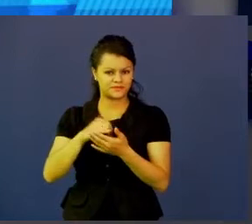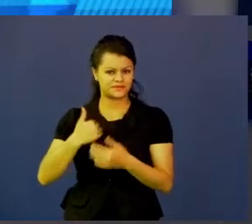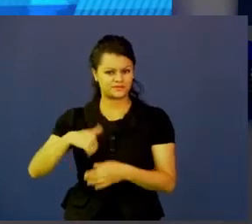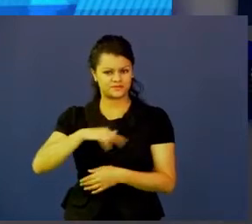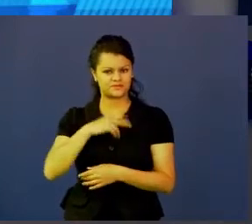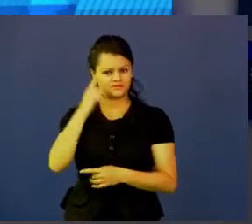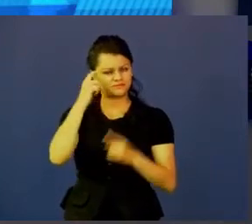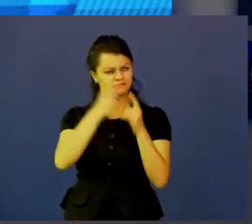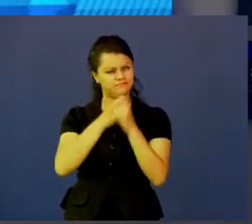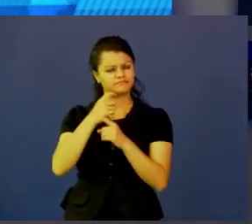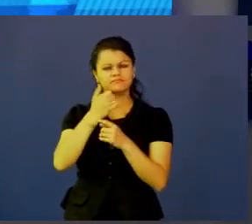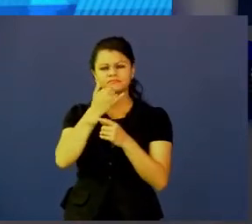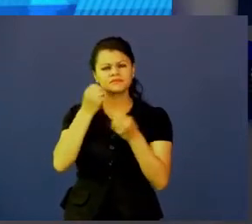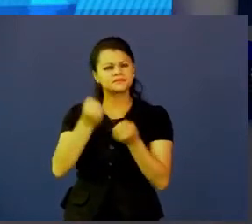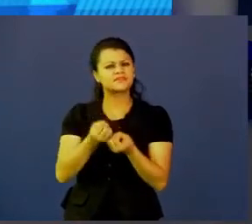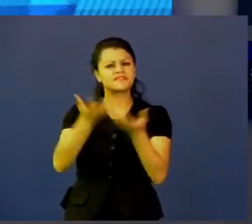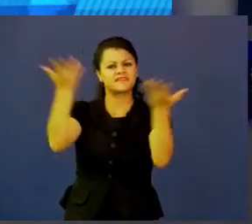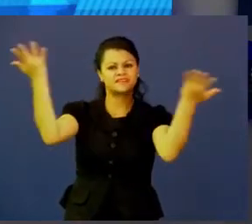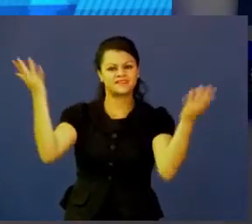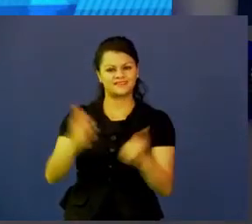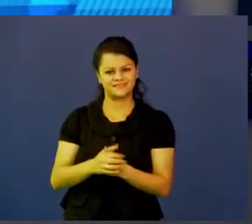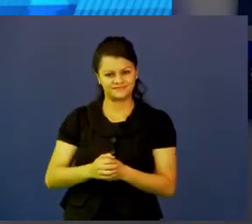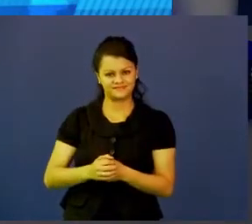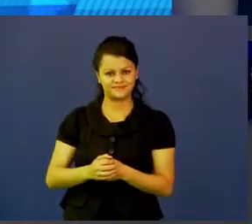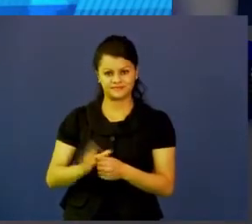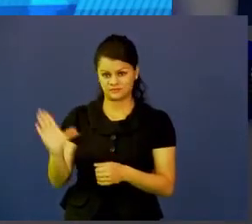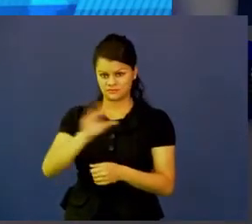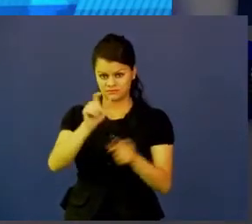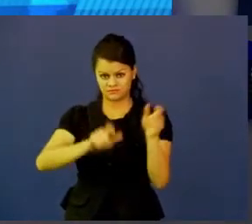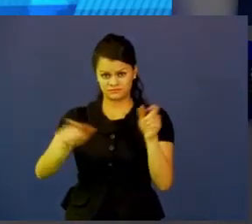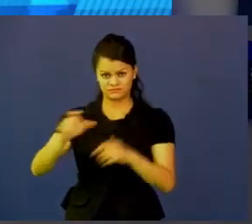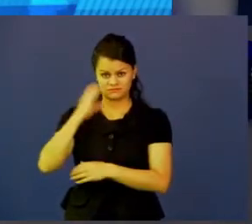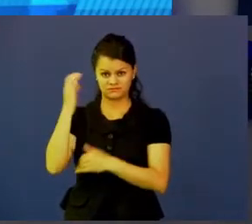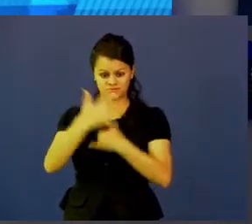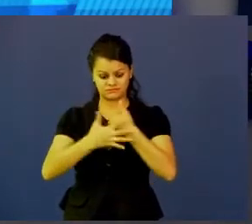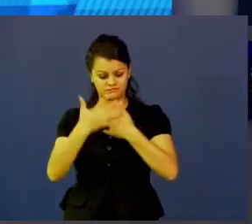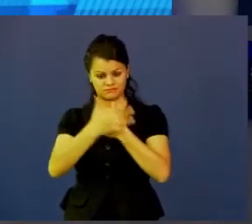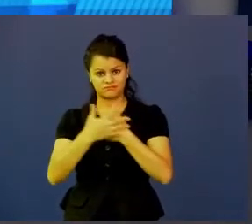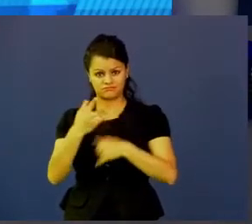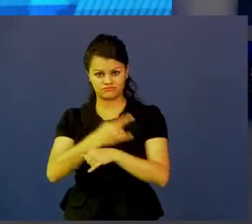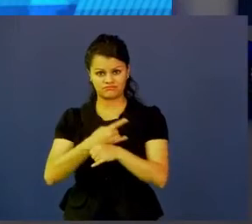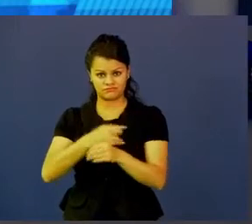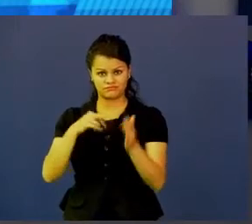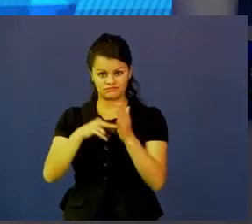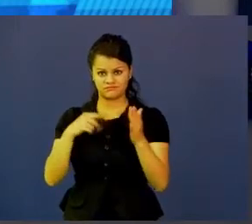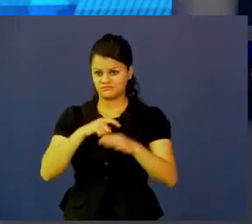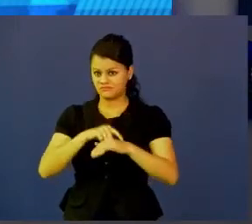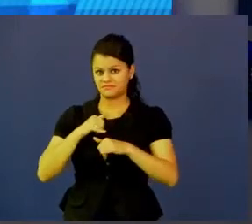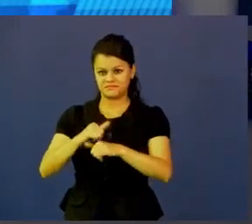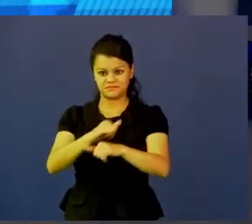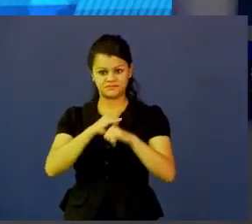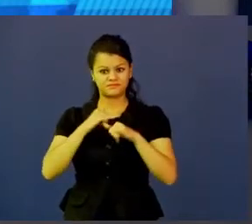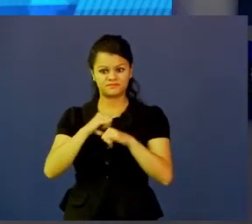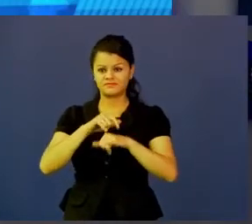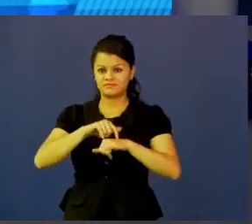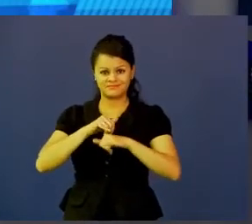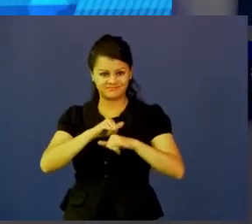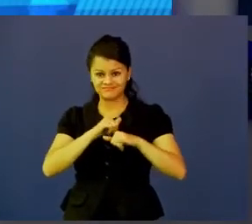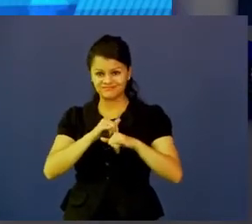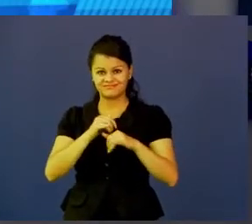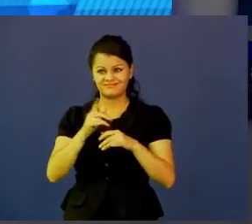la diversidad? No todos los colombianos estamos consumiendo tecnología al mismo tiempo o a la misma vez o de la misma